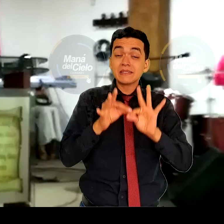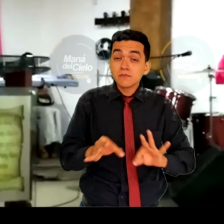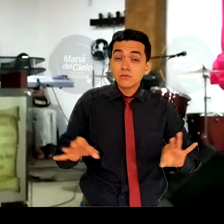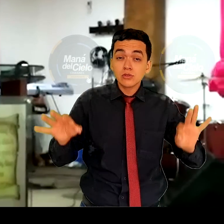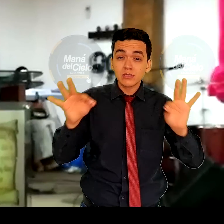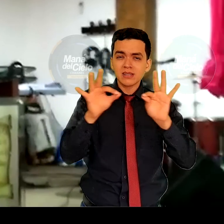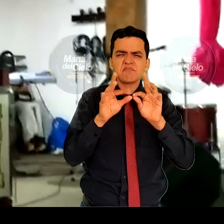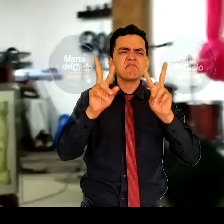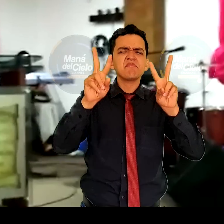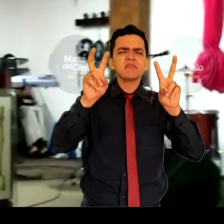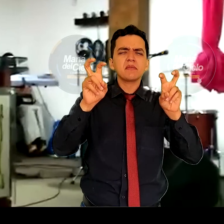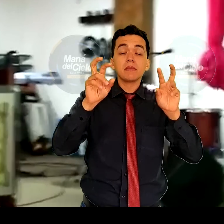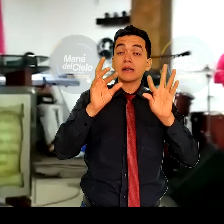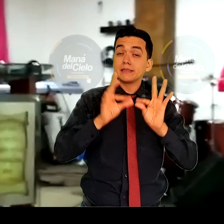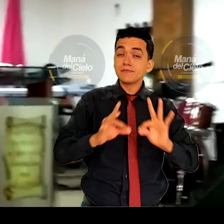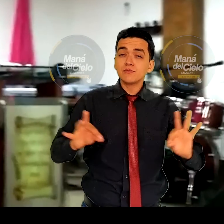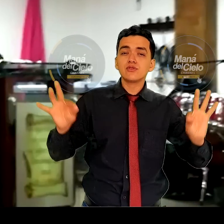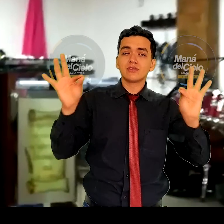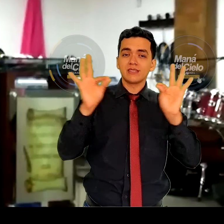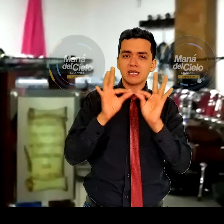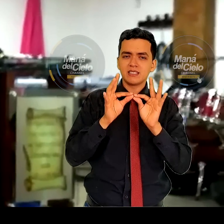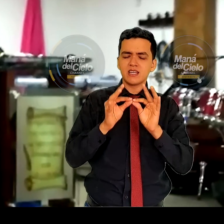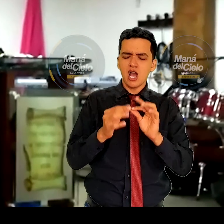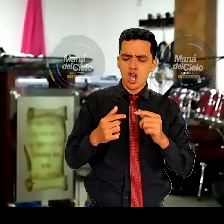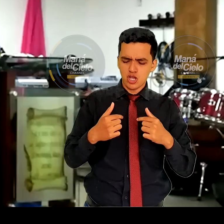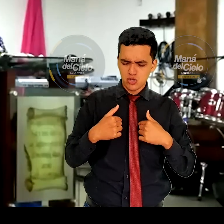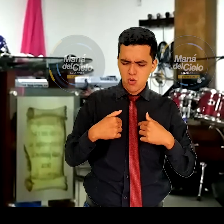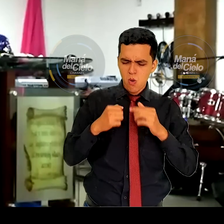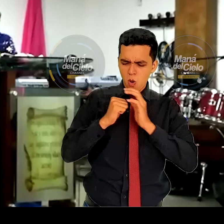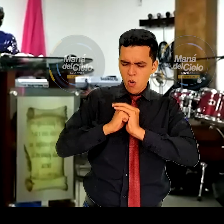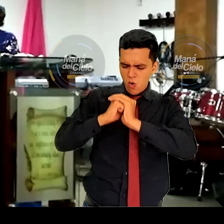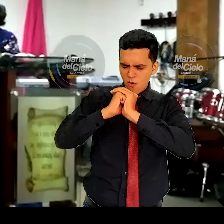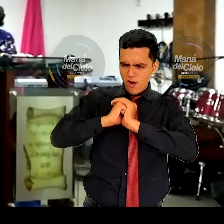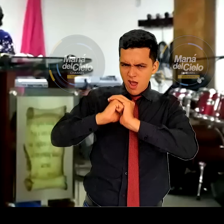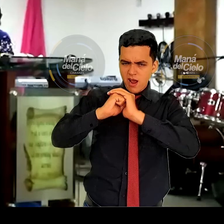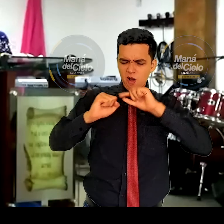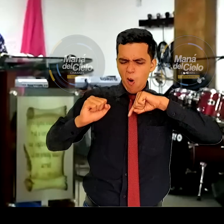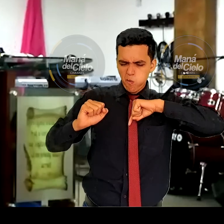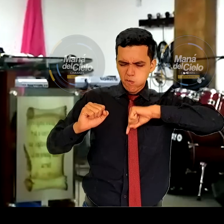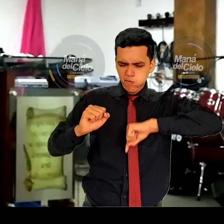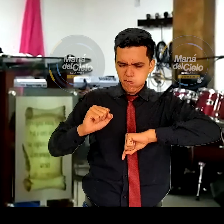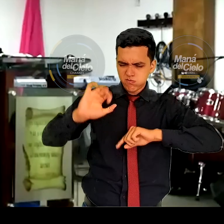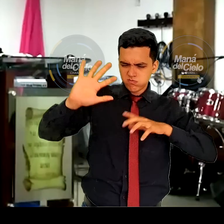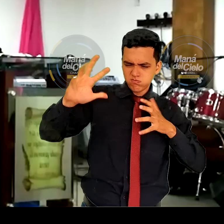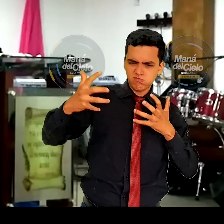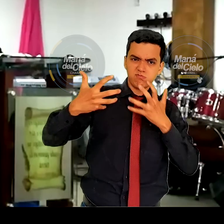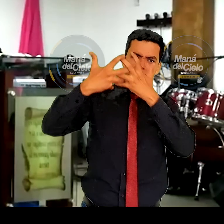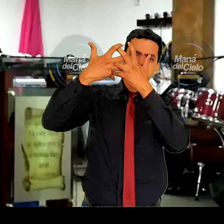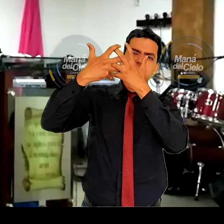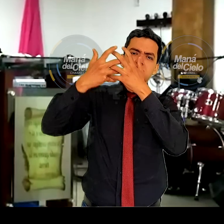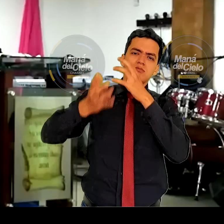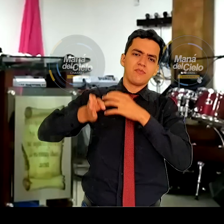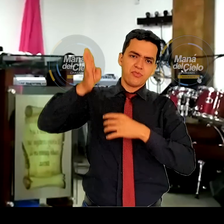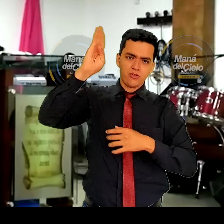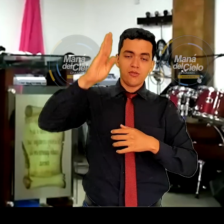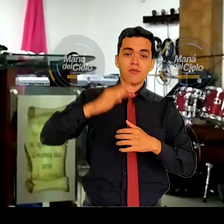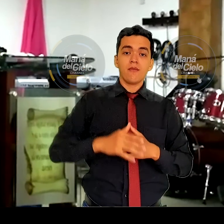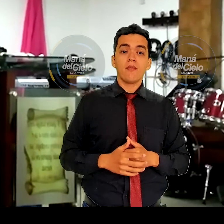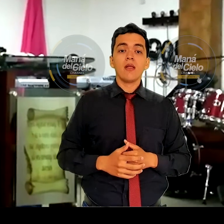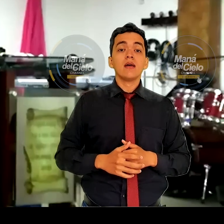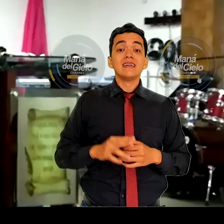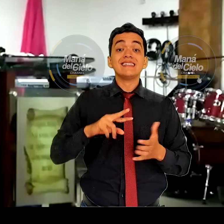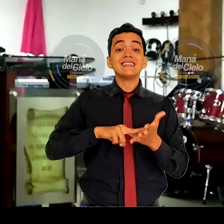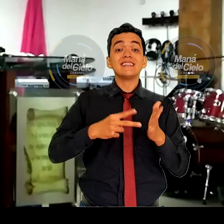de orar en el Espíritu, porque cuando oramos en el Espíritu tiene que haber victoria.